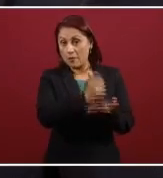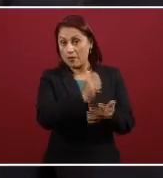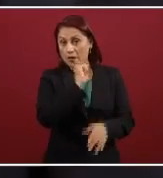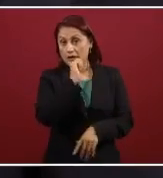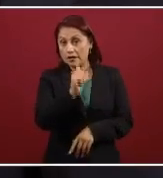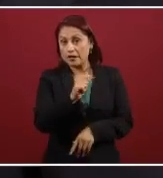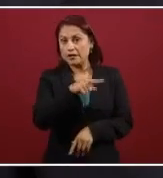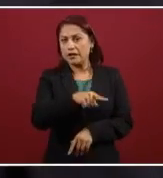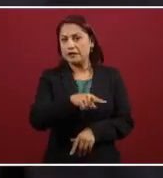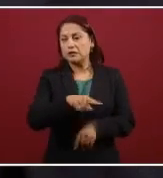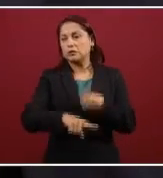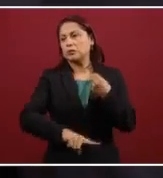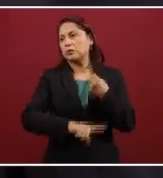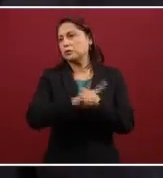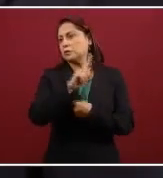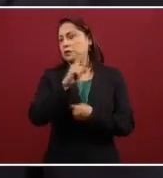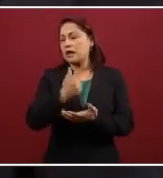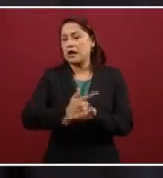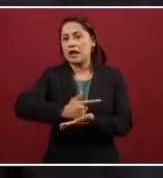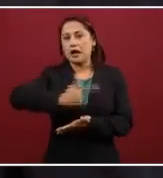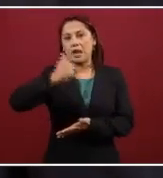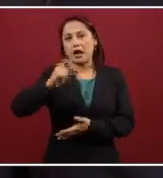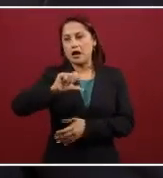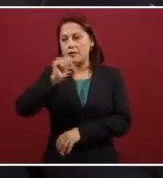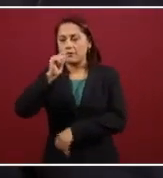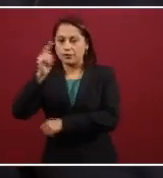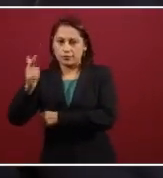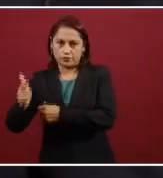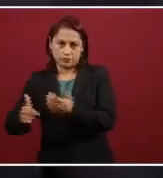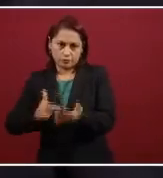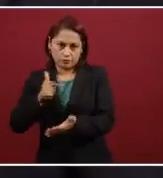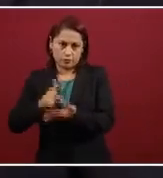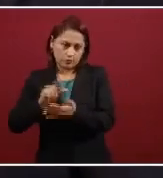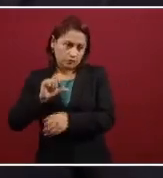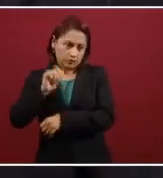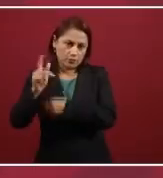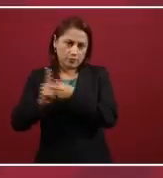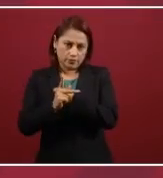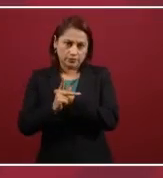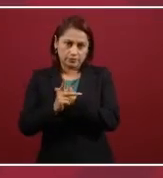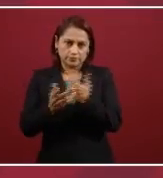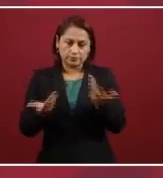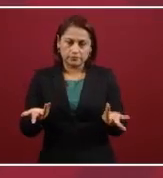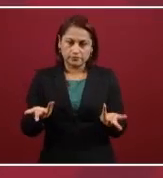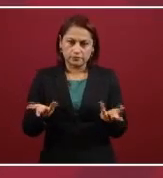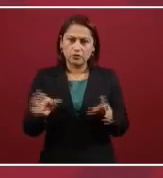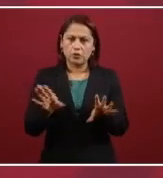de cómo se obligaba a todos a pagar impuestos,